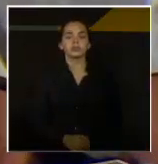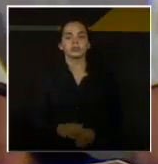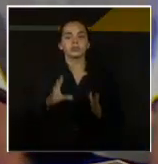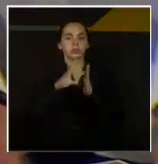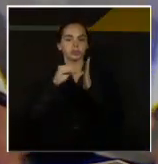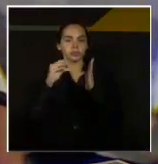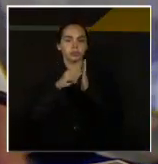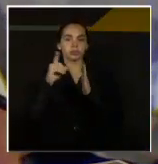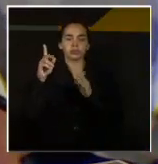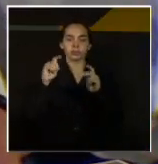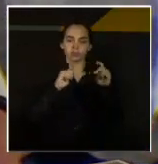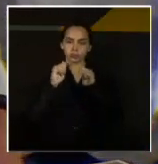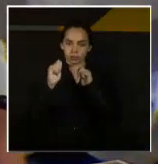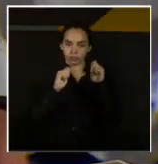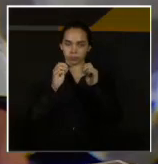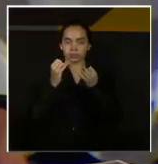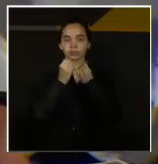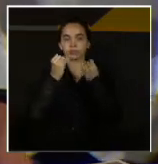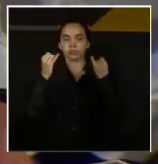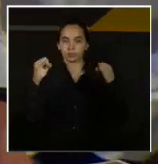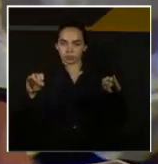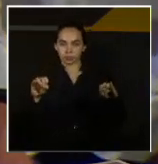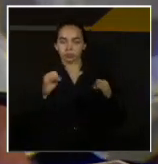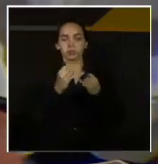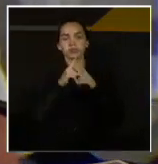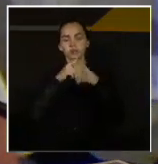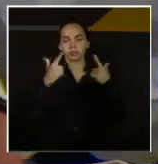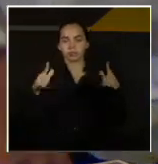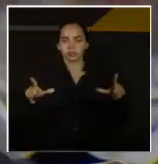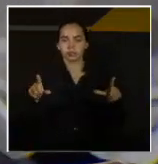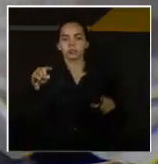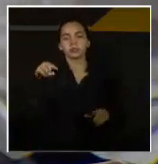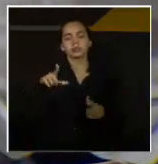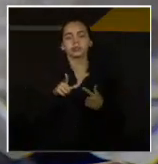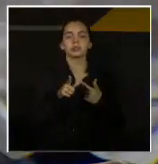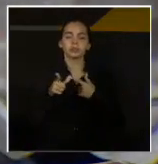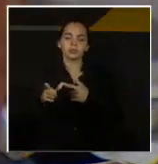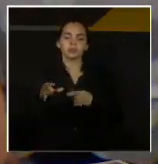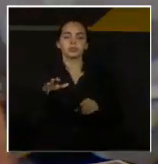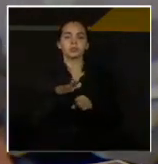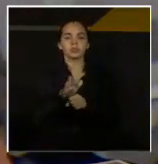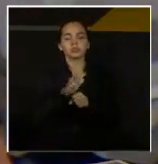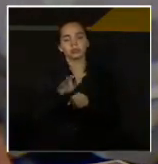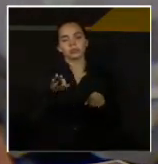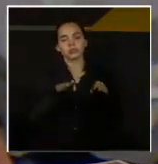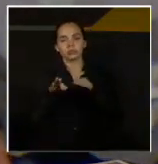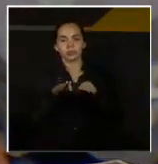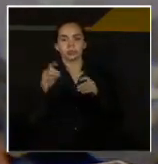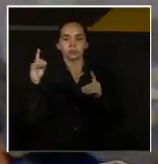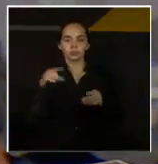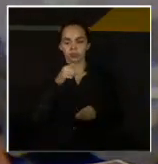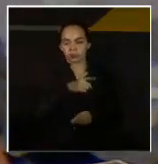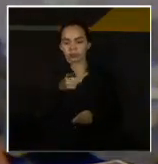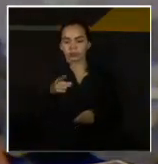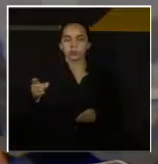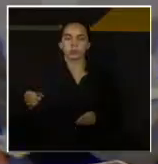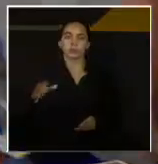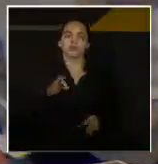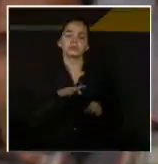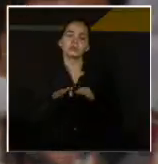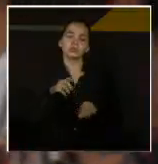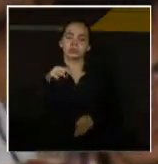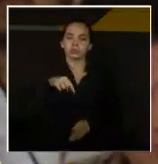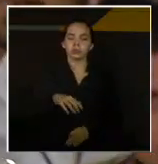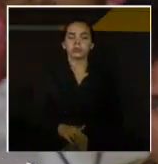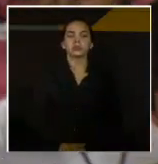de la Fiscalía Independiente y Autónoma. En ese sentido, ¿cuál será el proceso para la designación del fiscal? Yo creo que